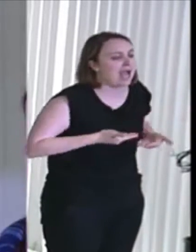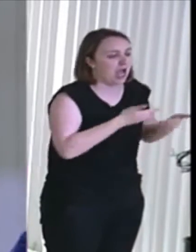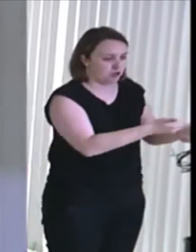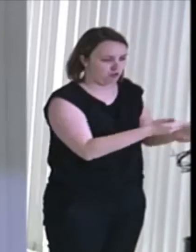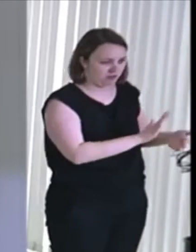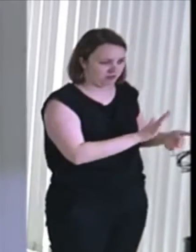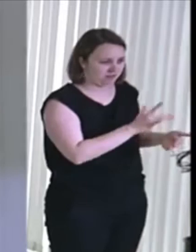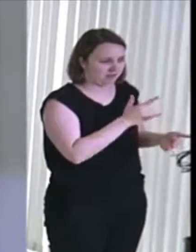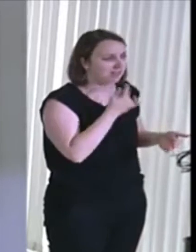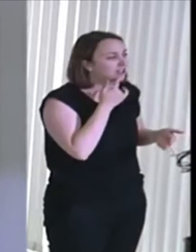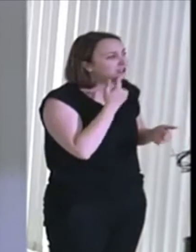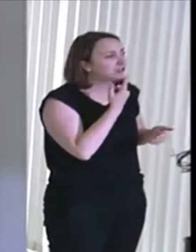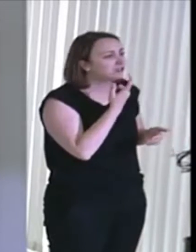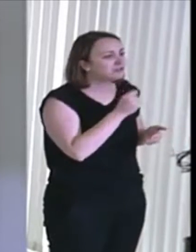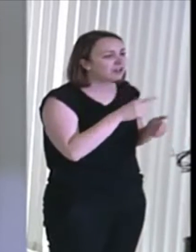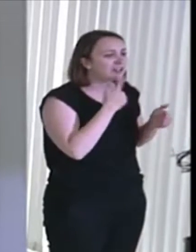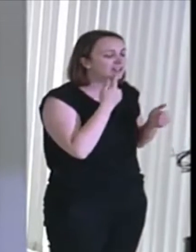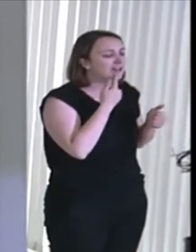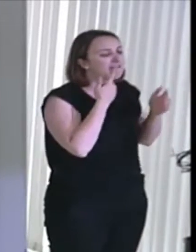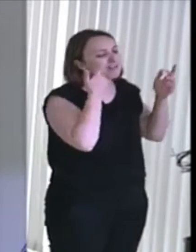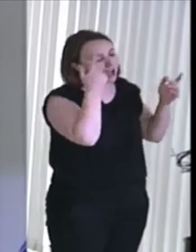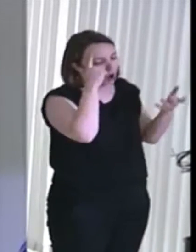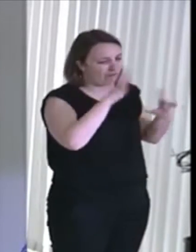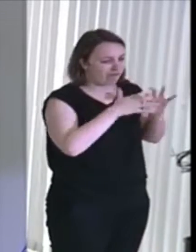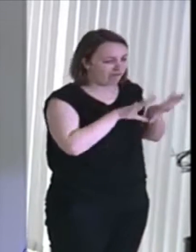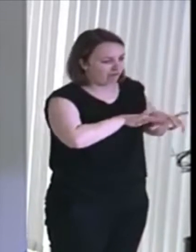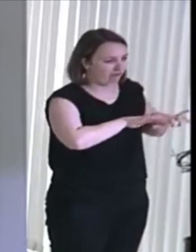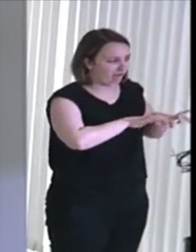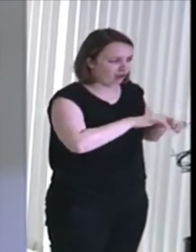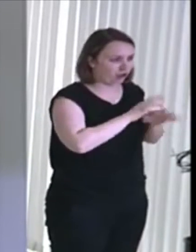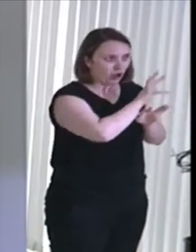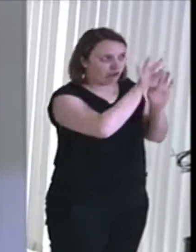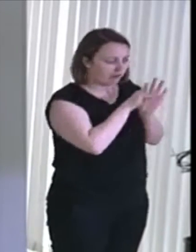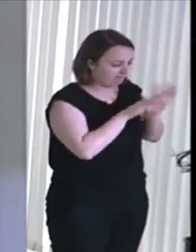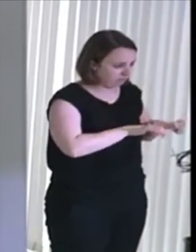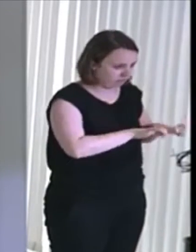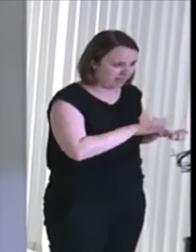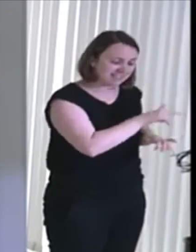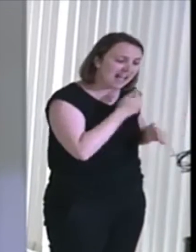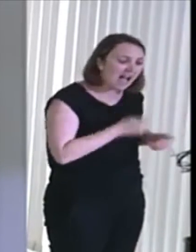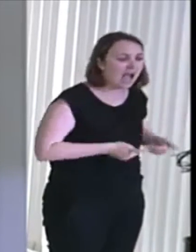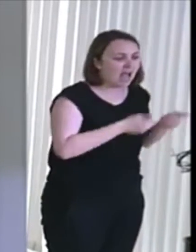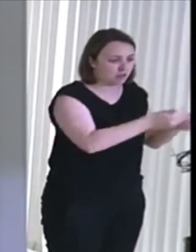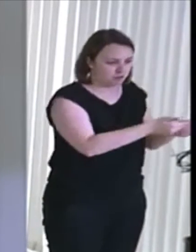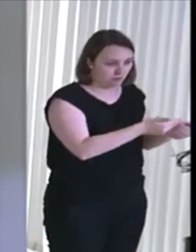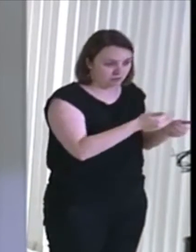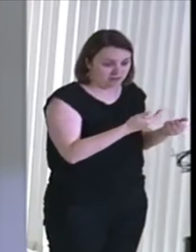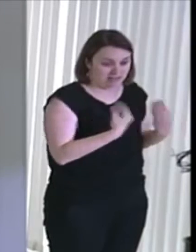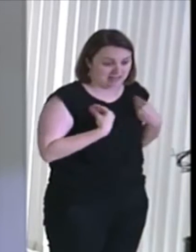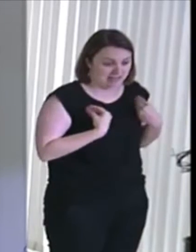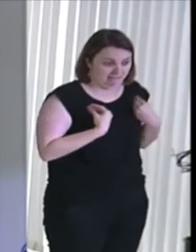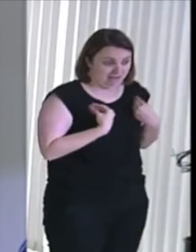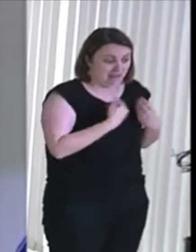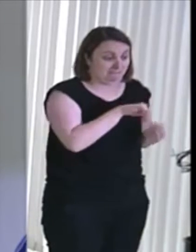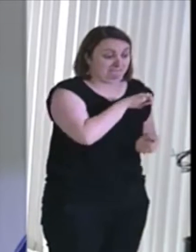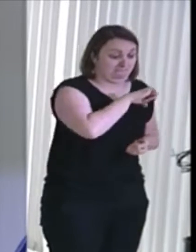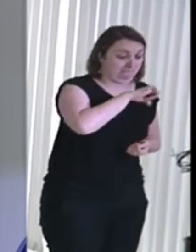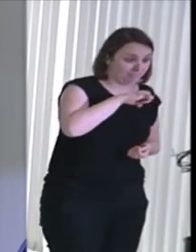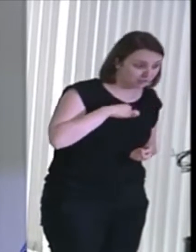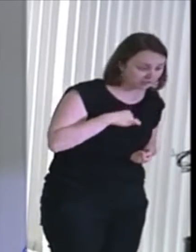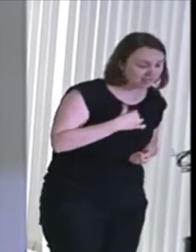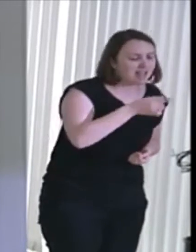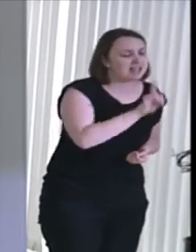hay que dedicarse a ser friki, pero sí que es una ayuda, como decía Patricia, en la vida personal y en la